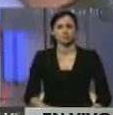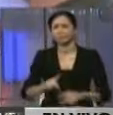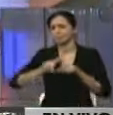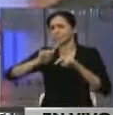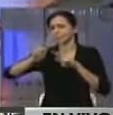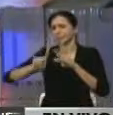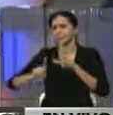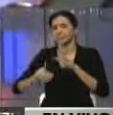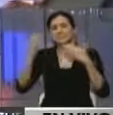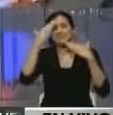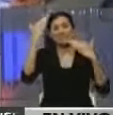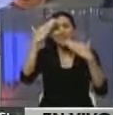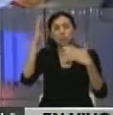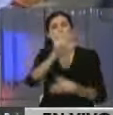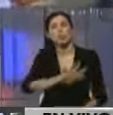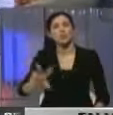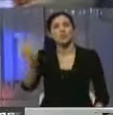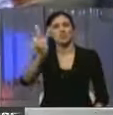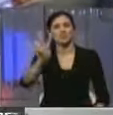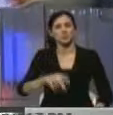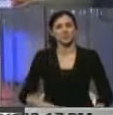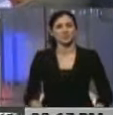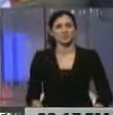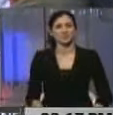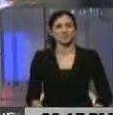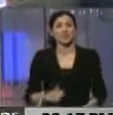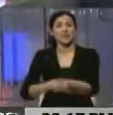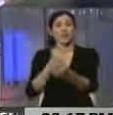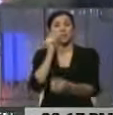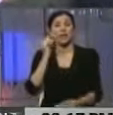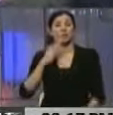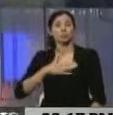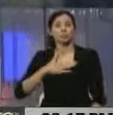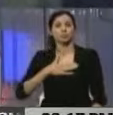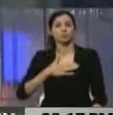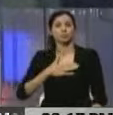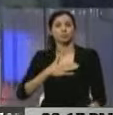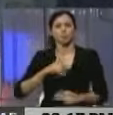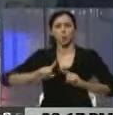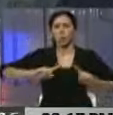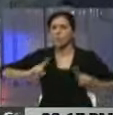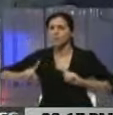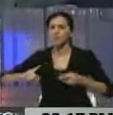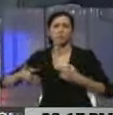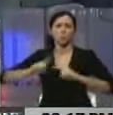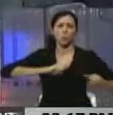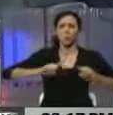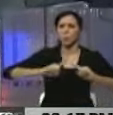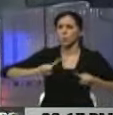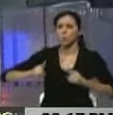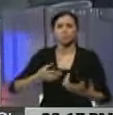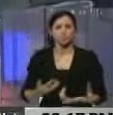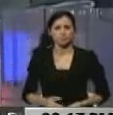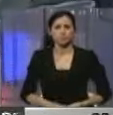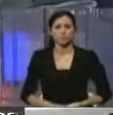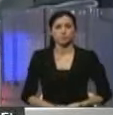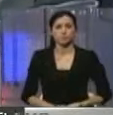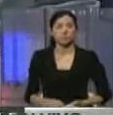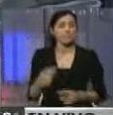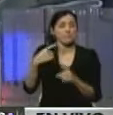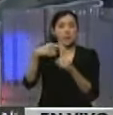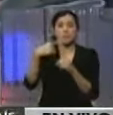etcétera, etcétera. Un saludo a toda Venezuela, hermanos y hermanas, coordinando, cada vez